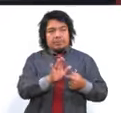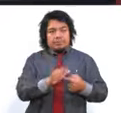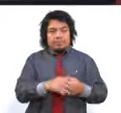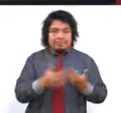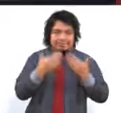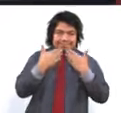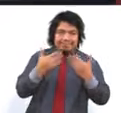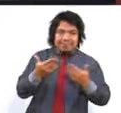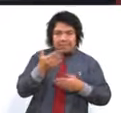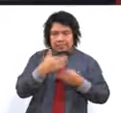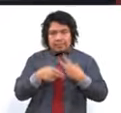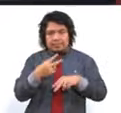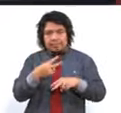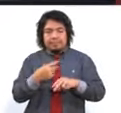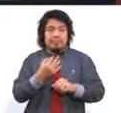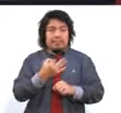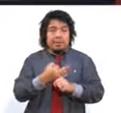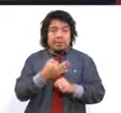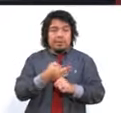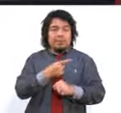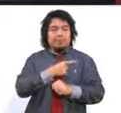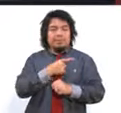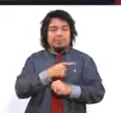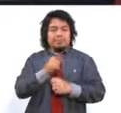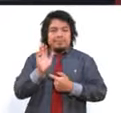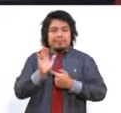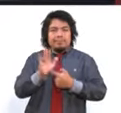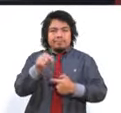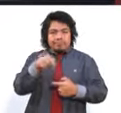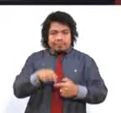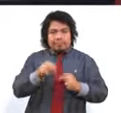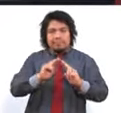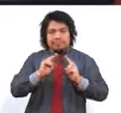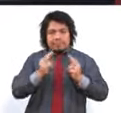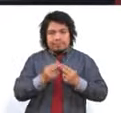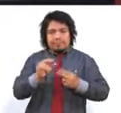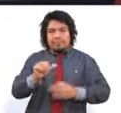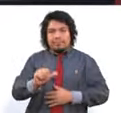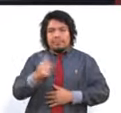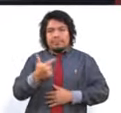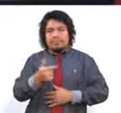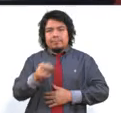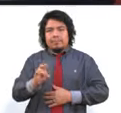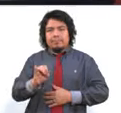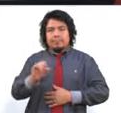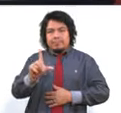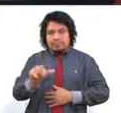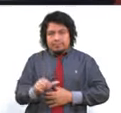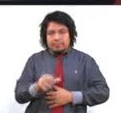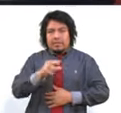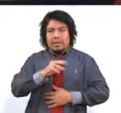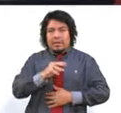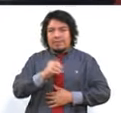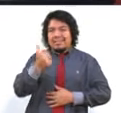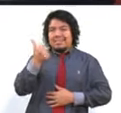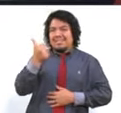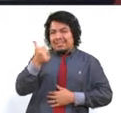Nuevamente, bienvenidos. Con mucho gusto presentamos la unidad de inteligencia aérea Águila, compuesta por 6 drones